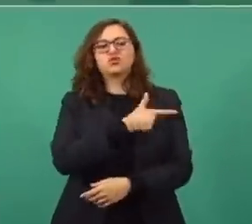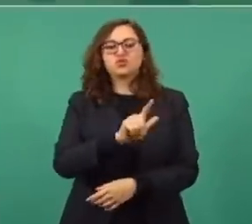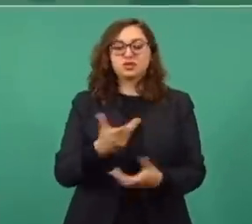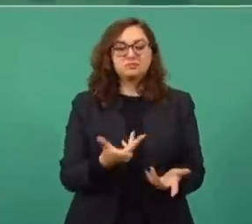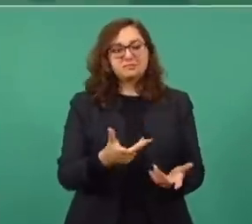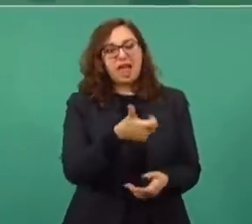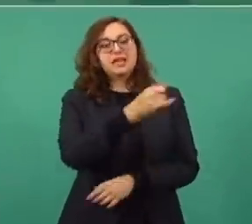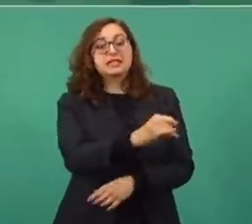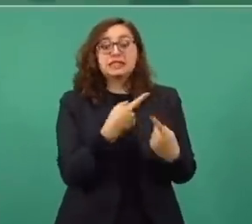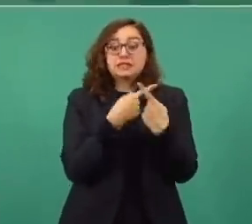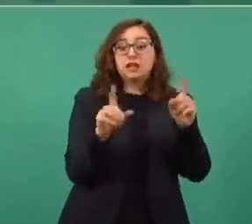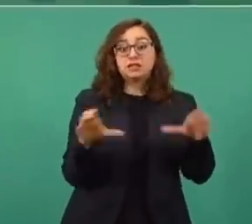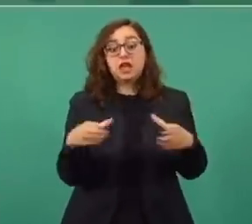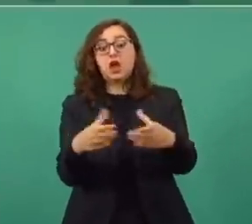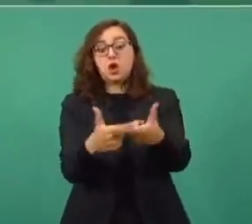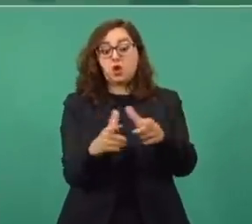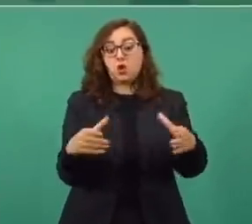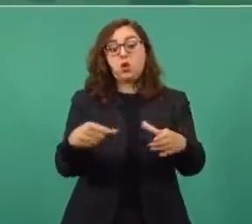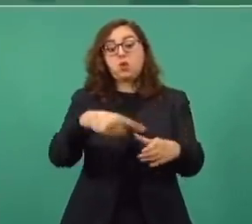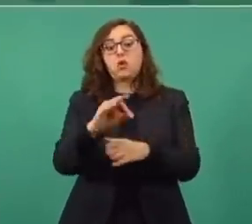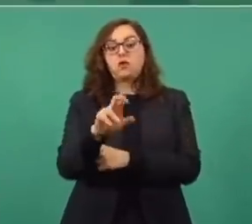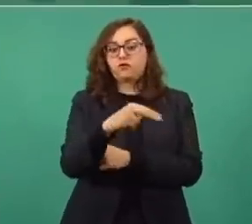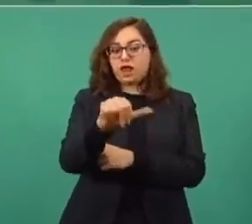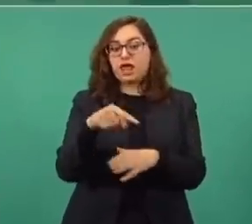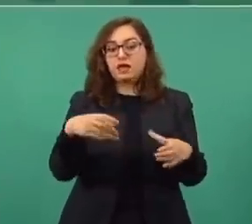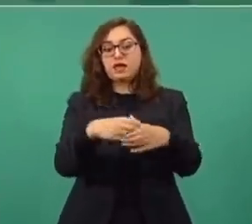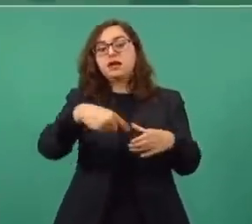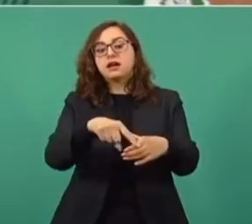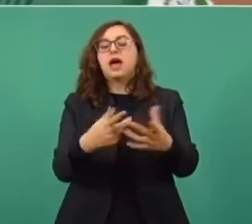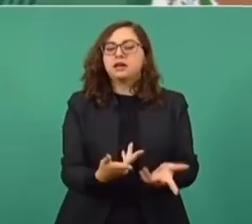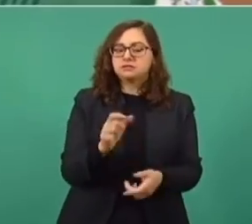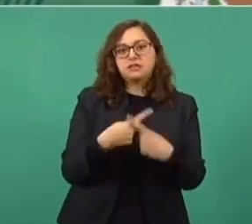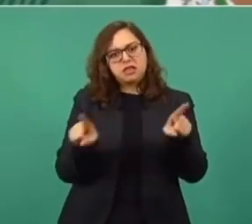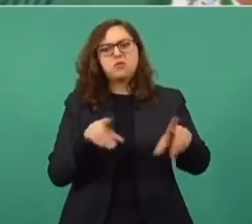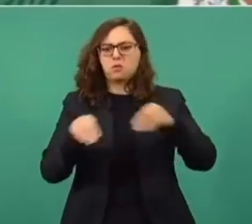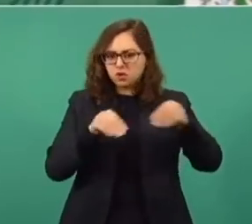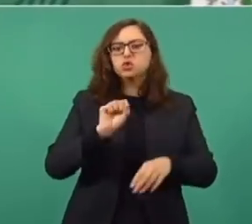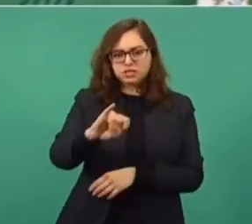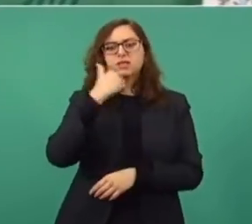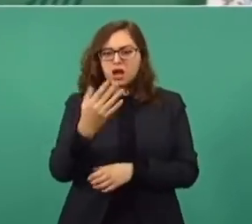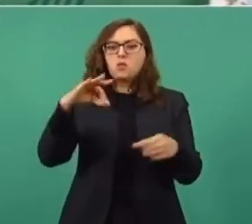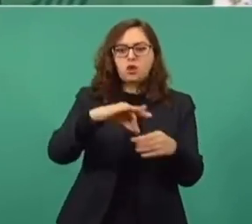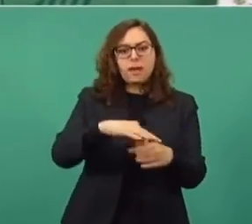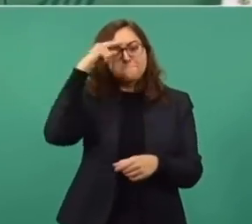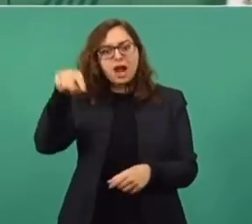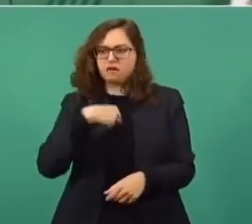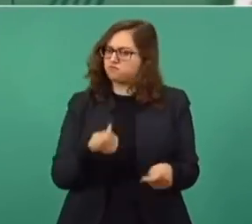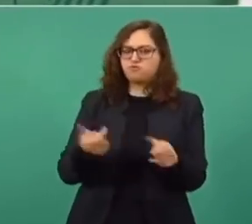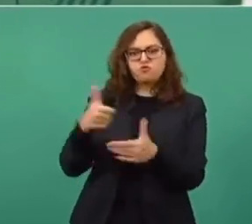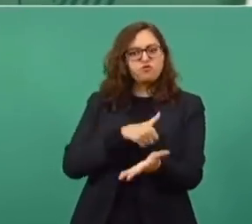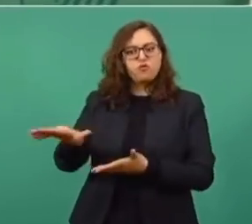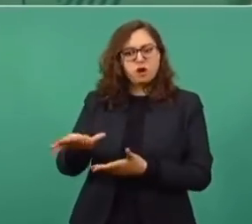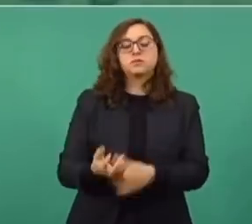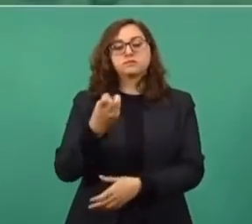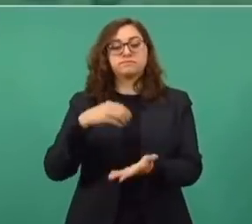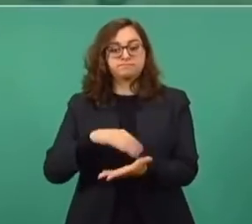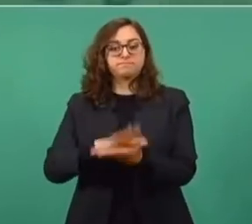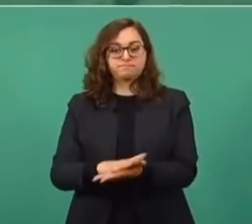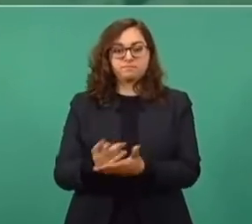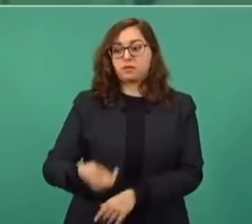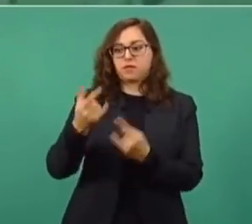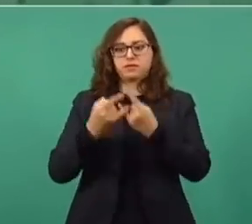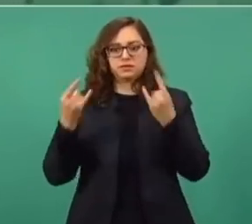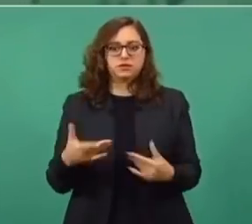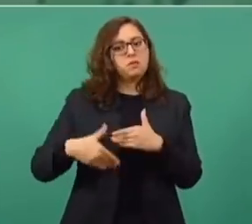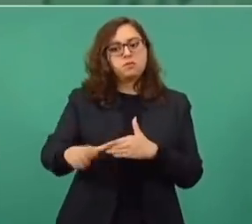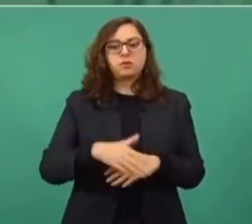sí está recogiendo firmas para que me quiten de la presidencia. La otra buena